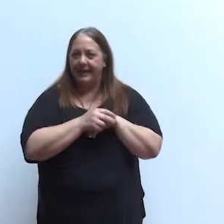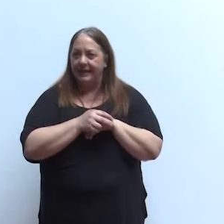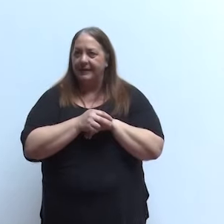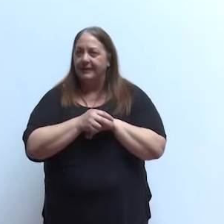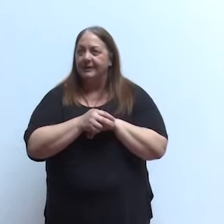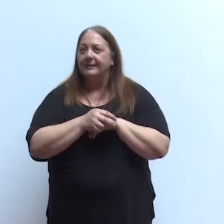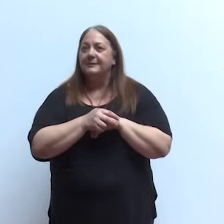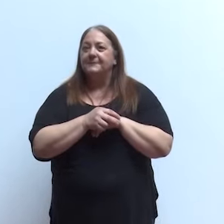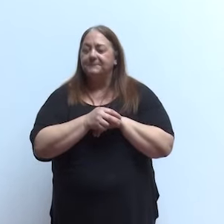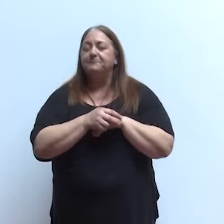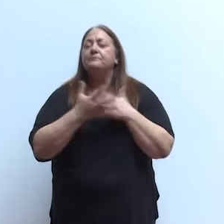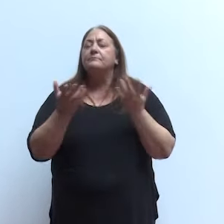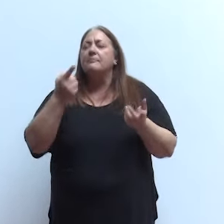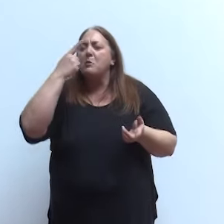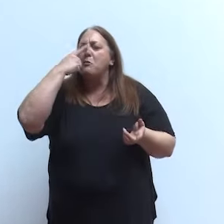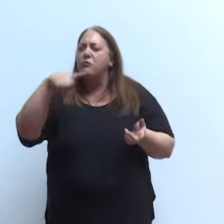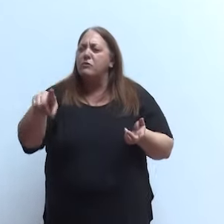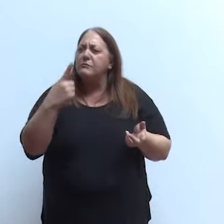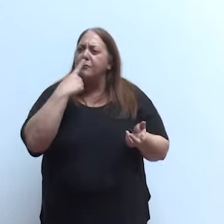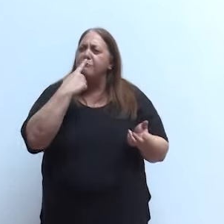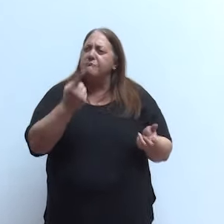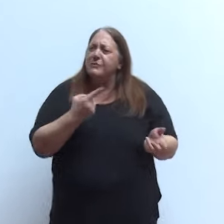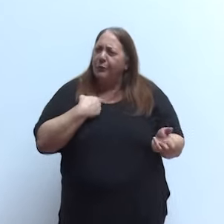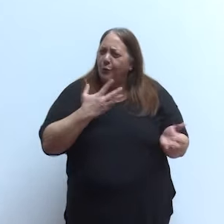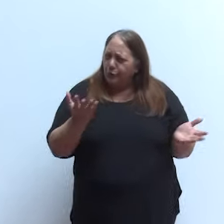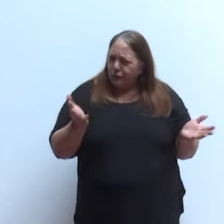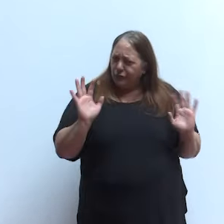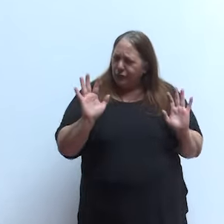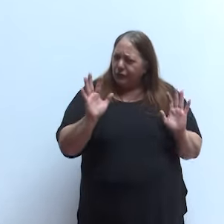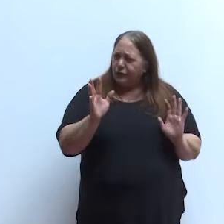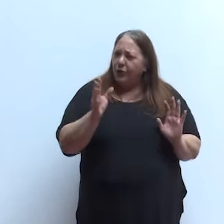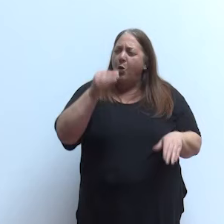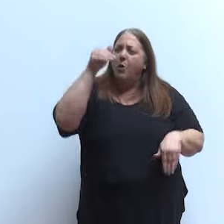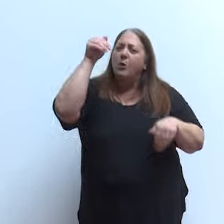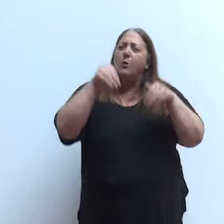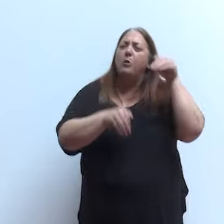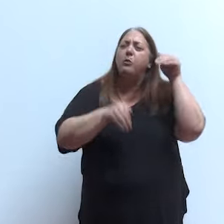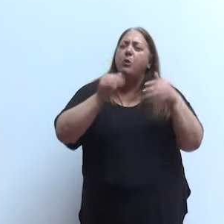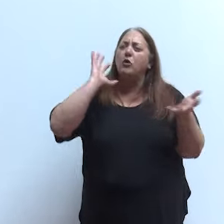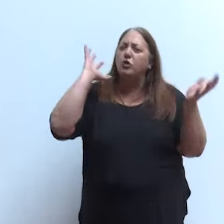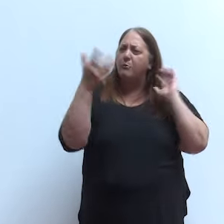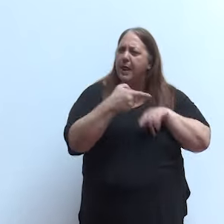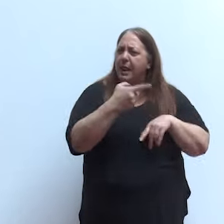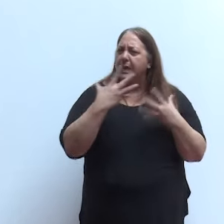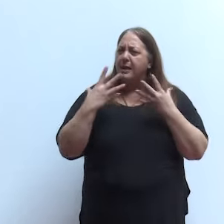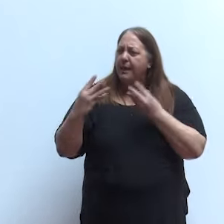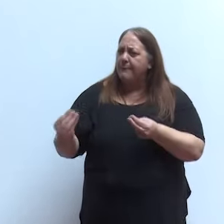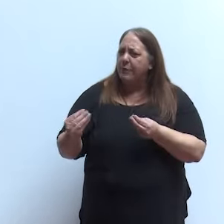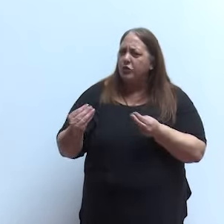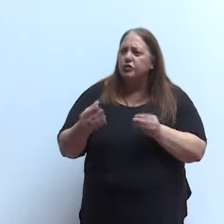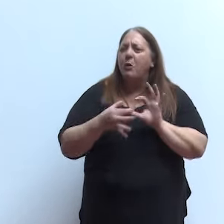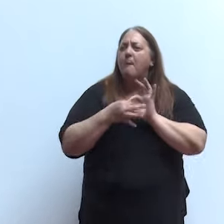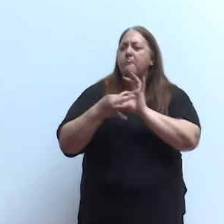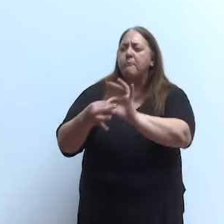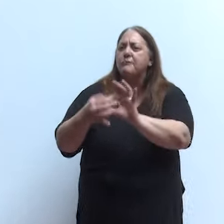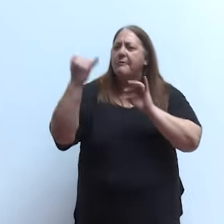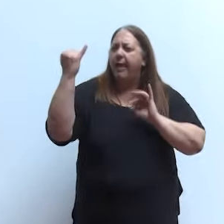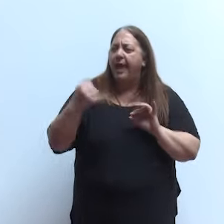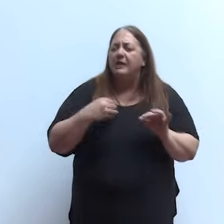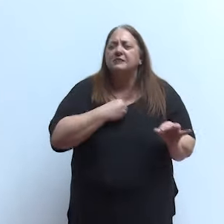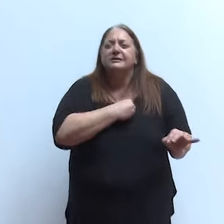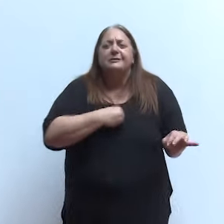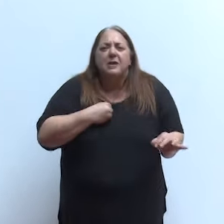y y por último me pregunto también cuánto de del del voto y del apoyo a mi ley está vinculado al al sentimiento de